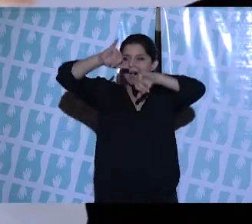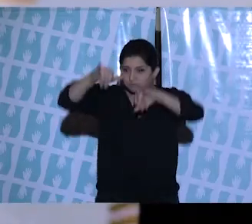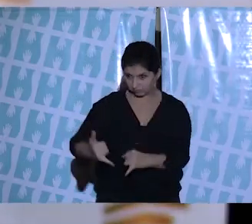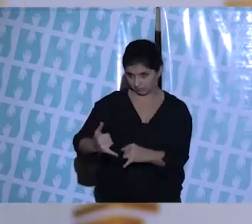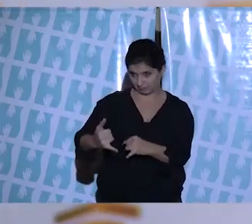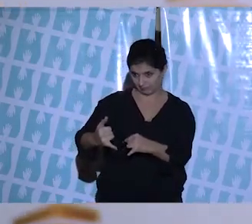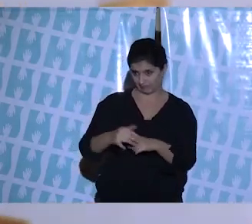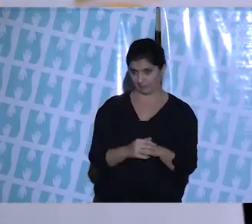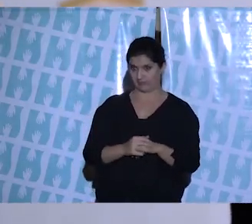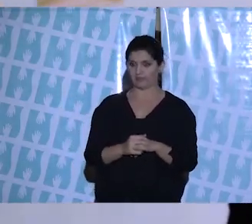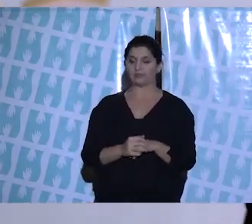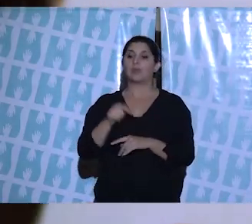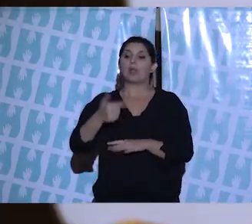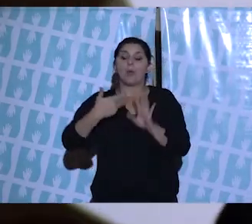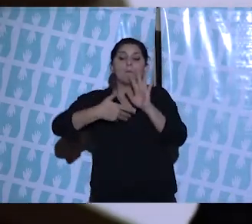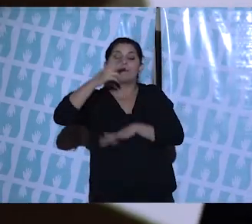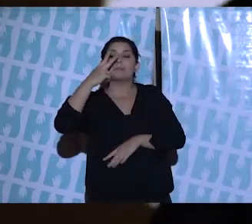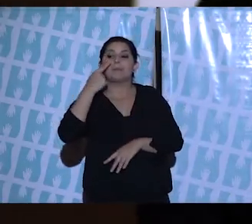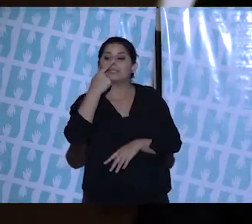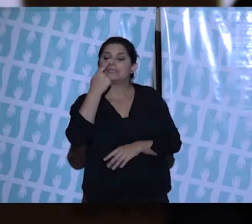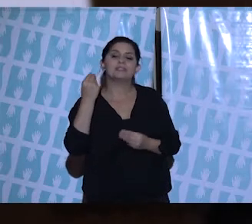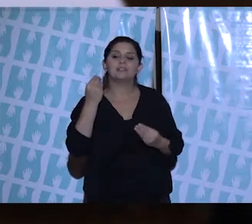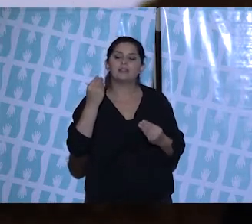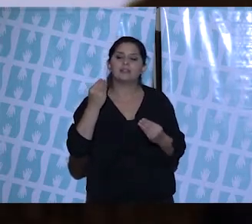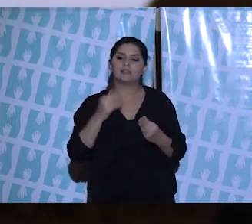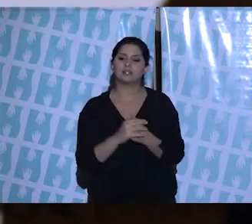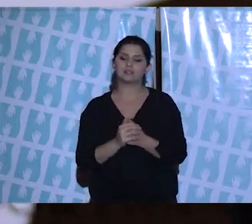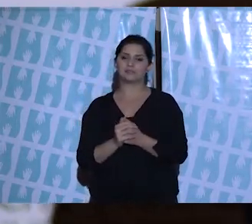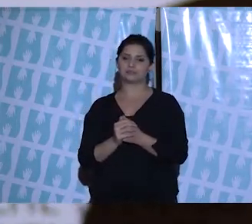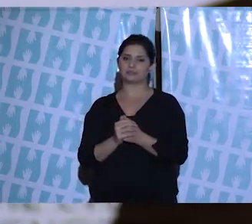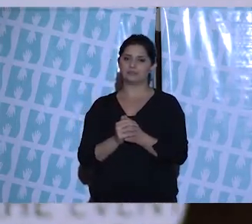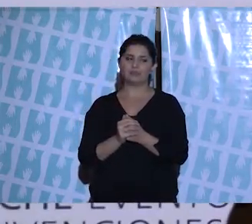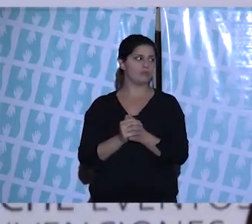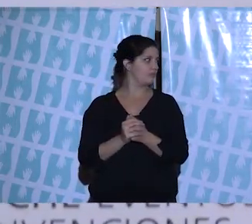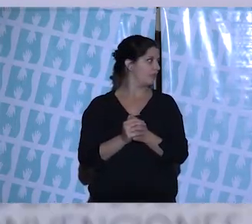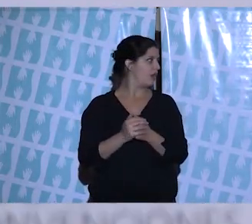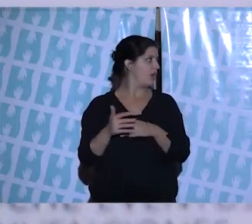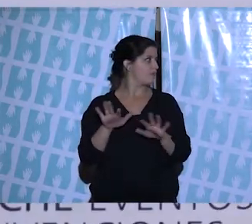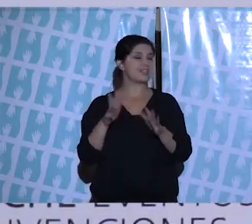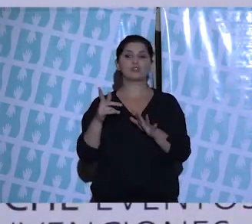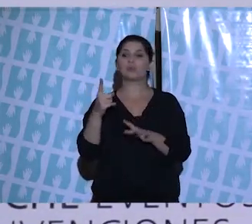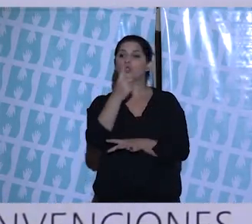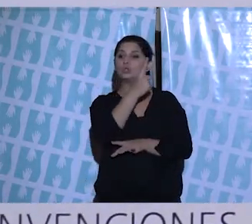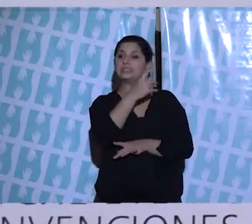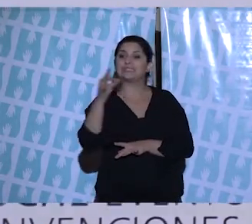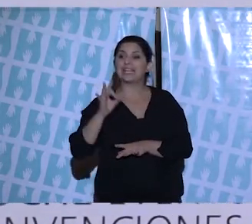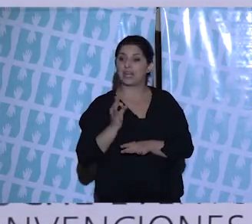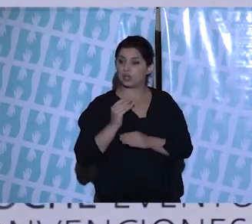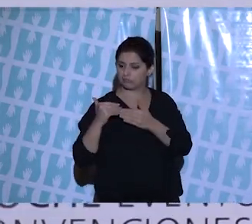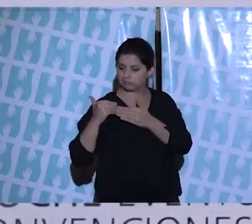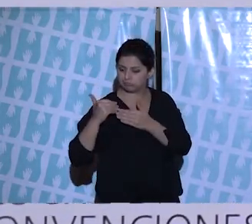Pero lo que es más interesante es que transcurrieron más de 100 años